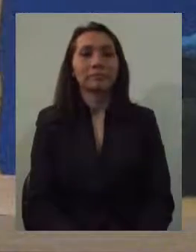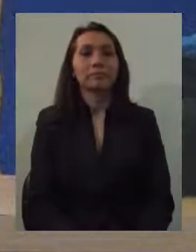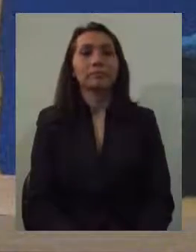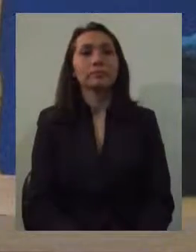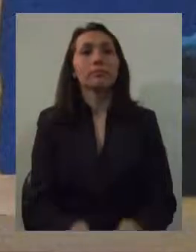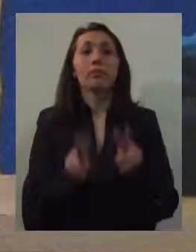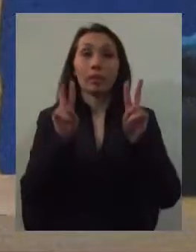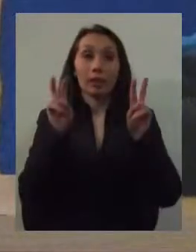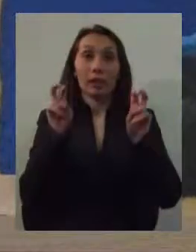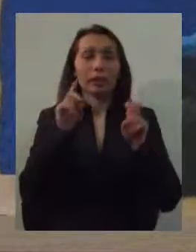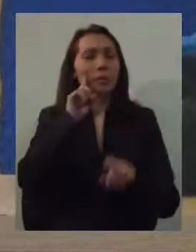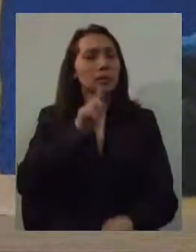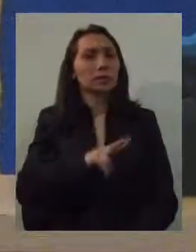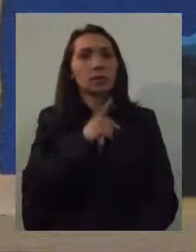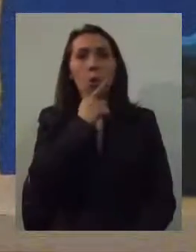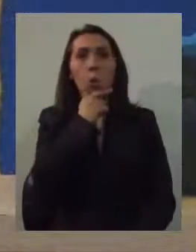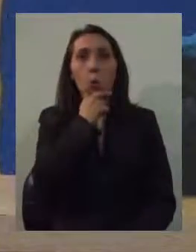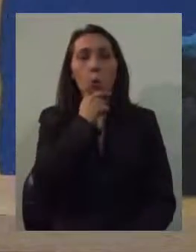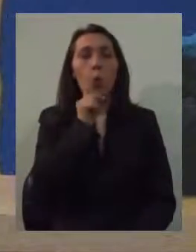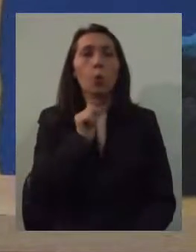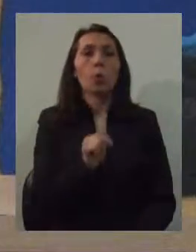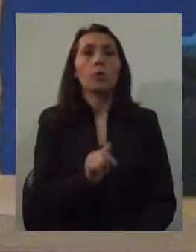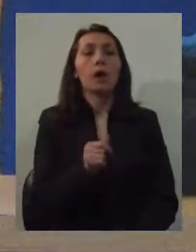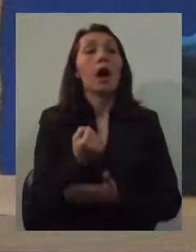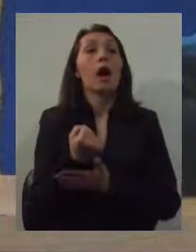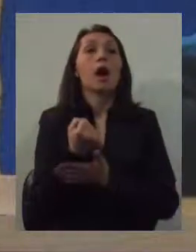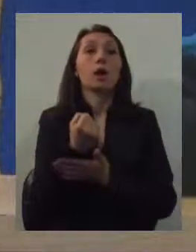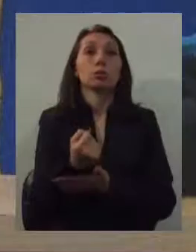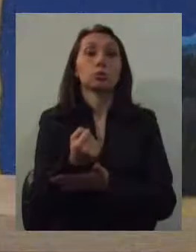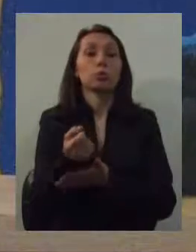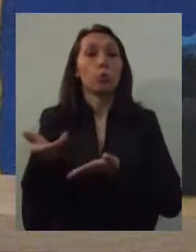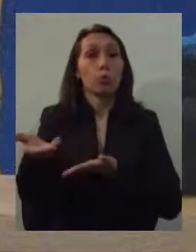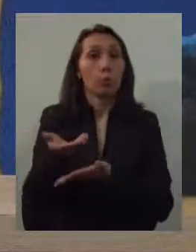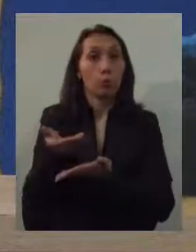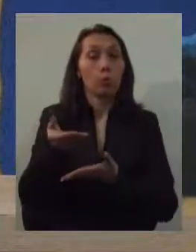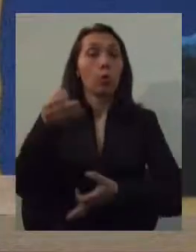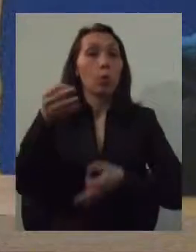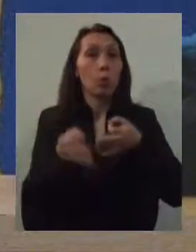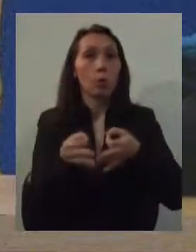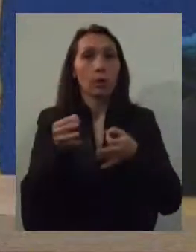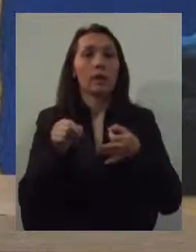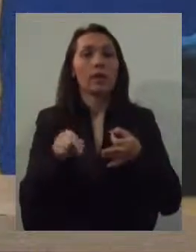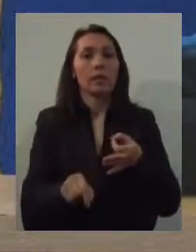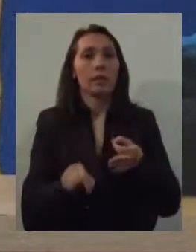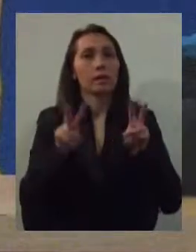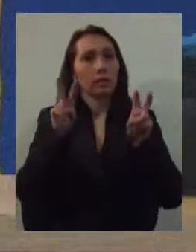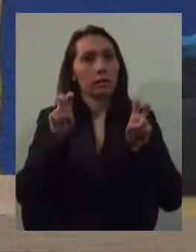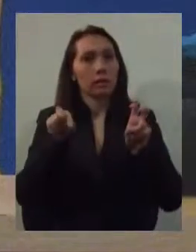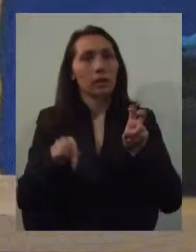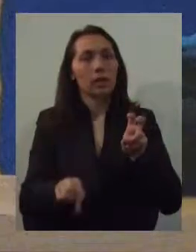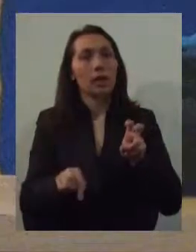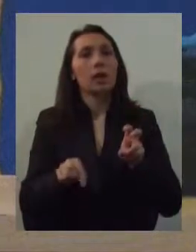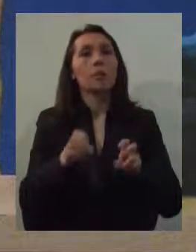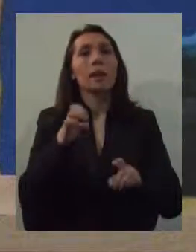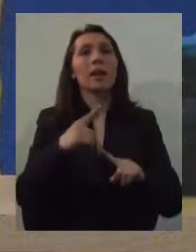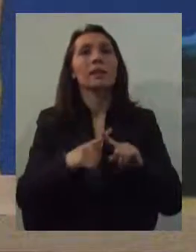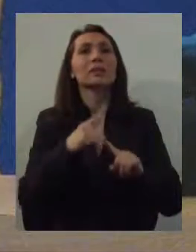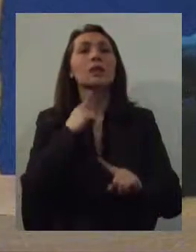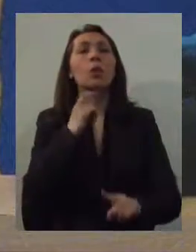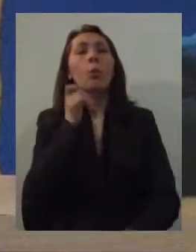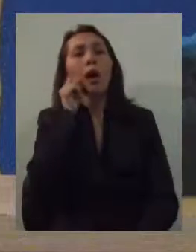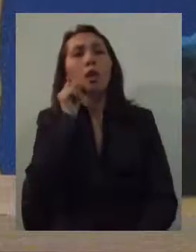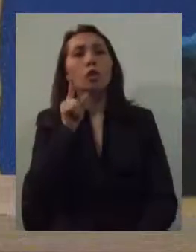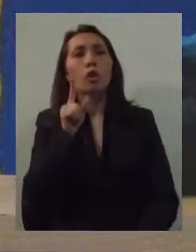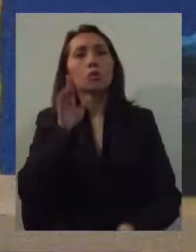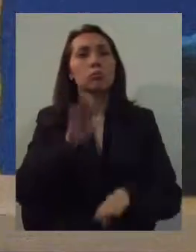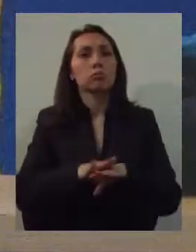El tema sin duda de la cooperación jurídica en la que se enmarca el tema del exequatur es